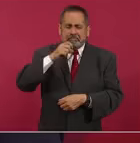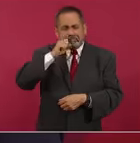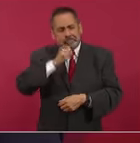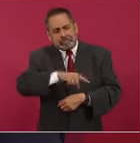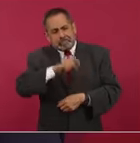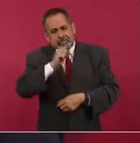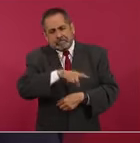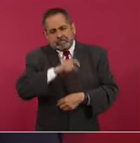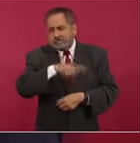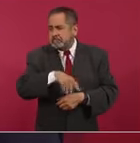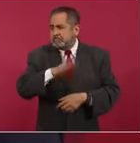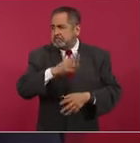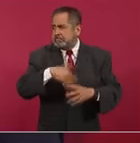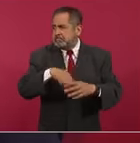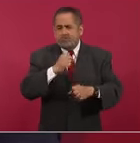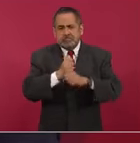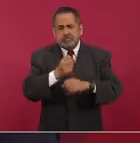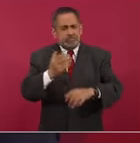lleva